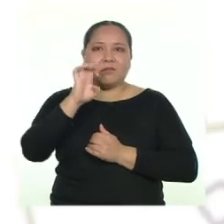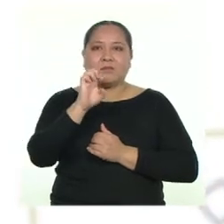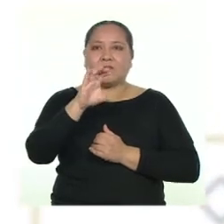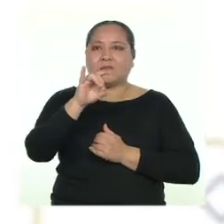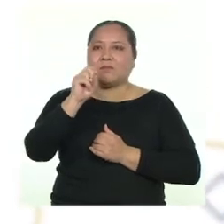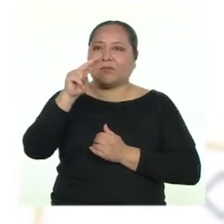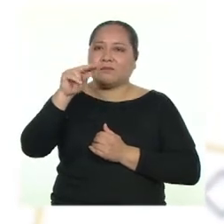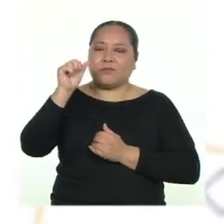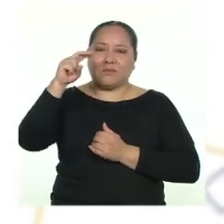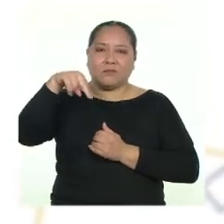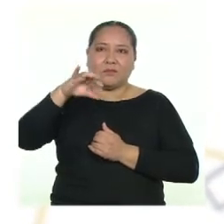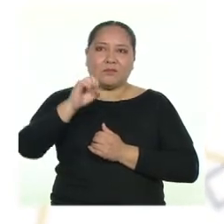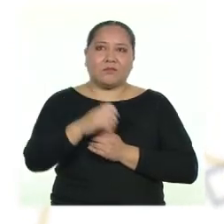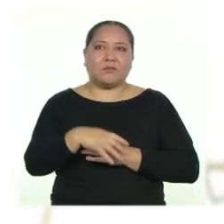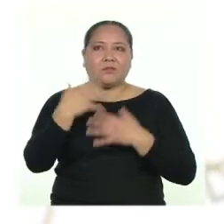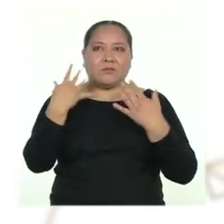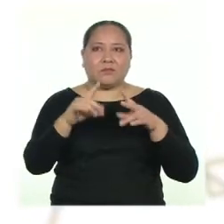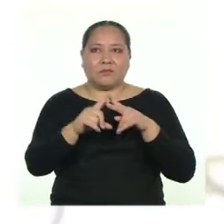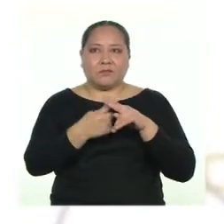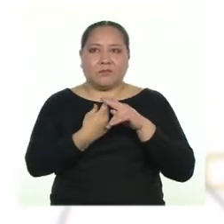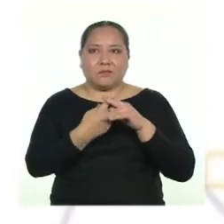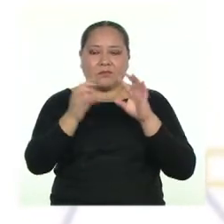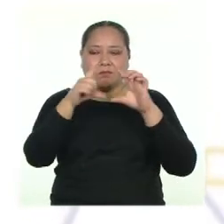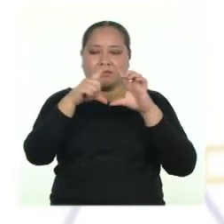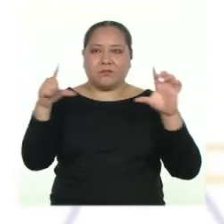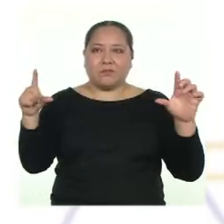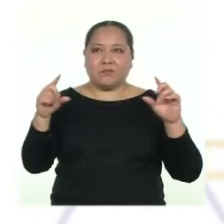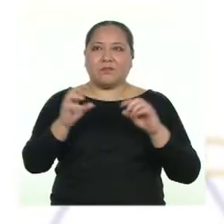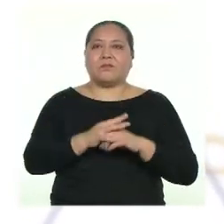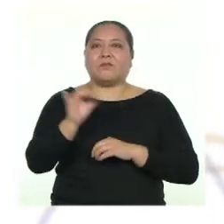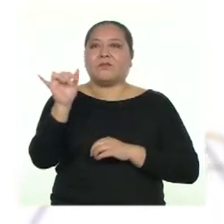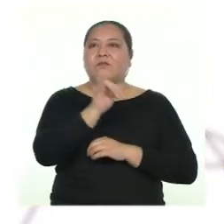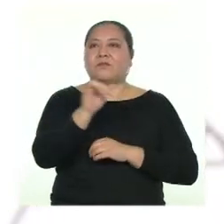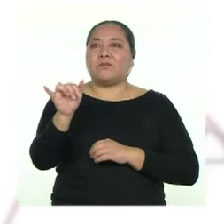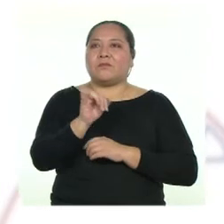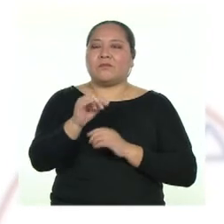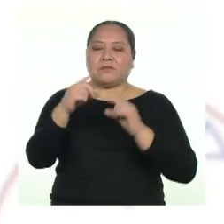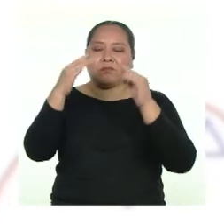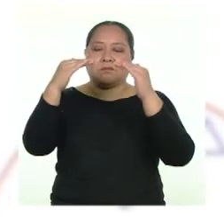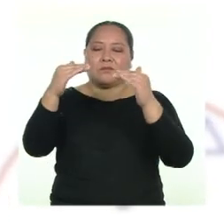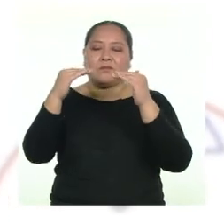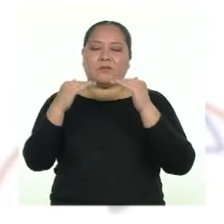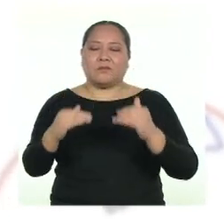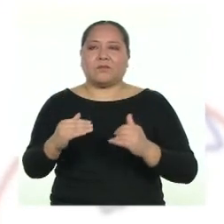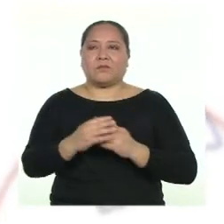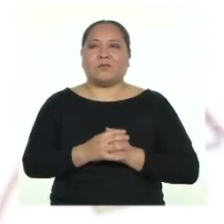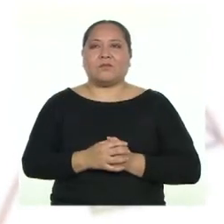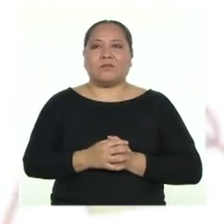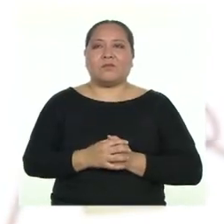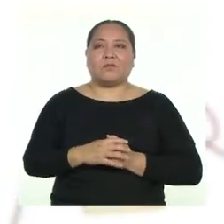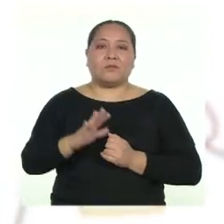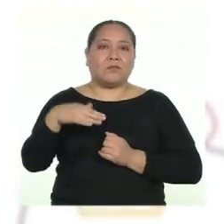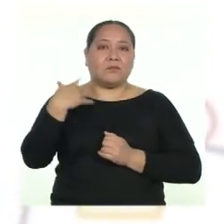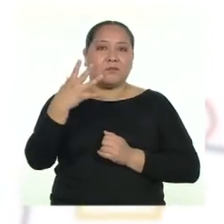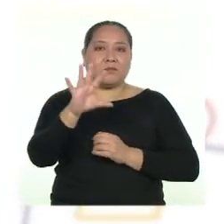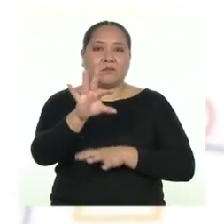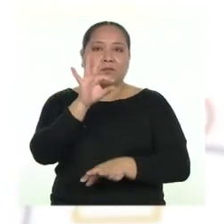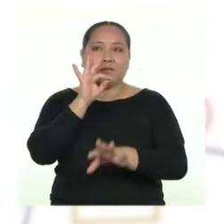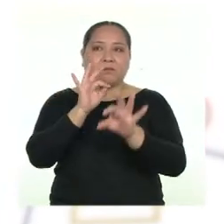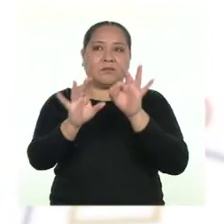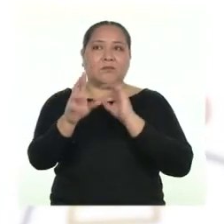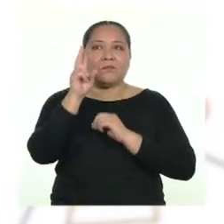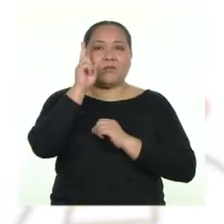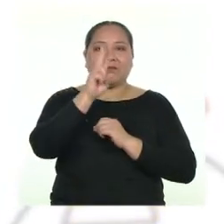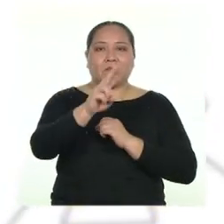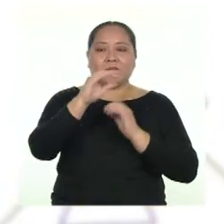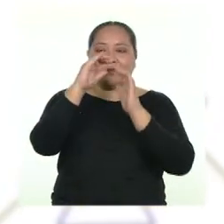Así que empezaremos por despejar la misma variable en cada ecuación. Luego hallaremos